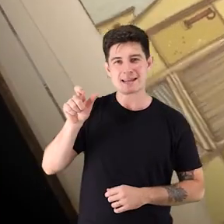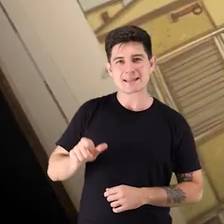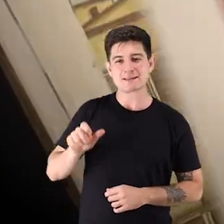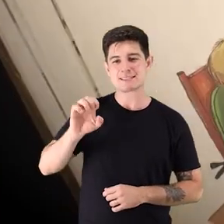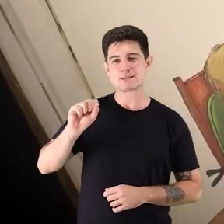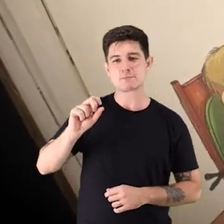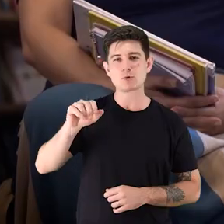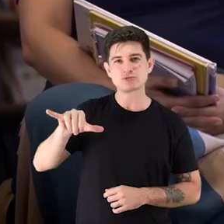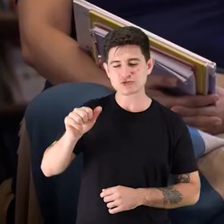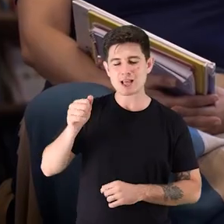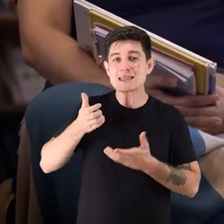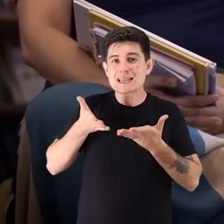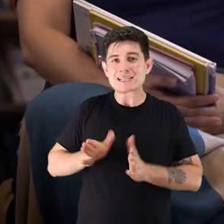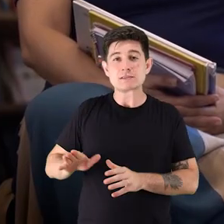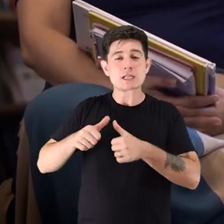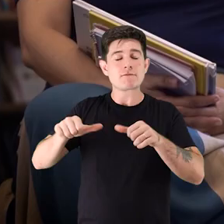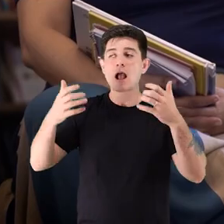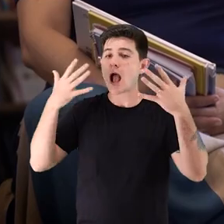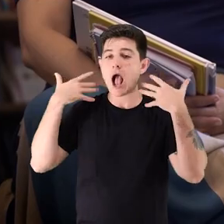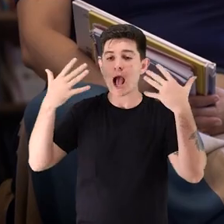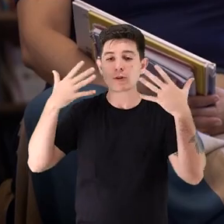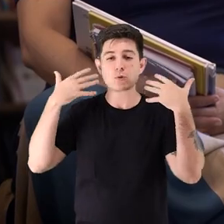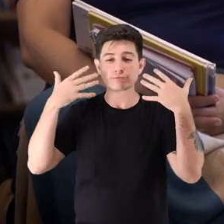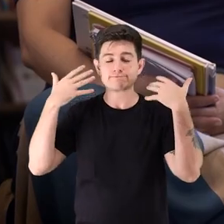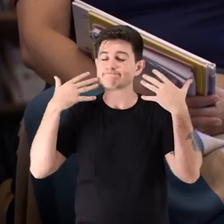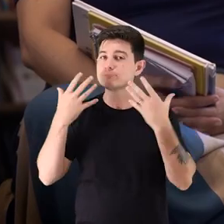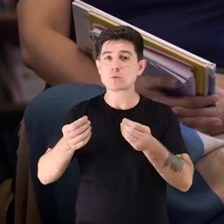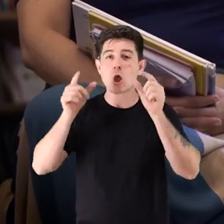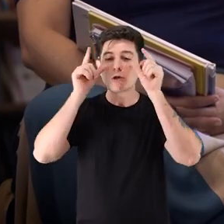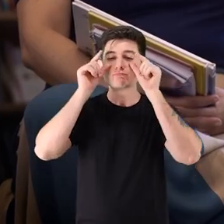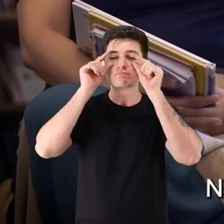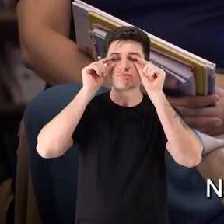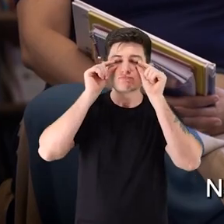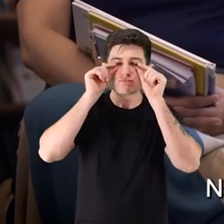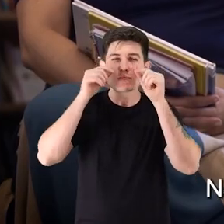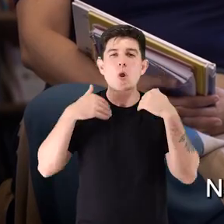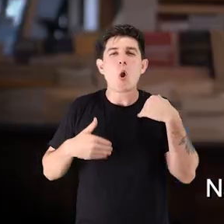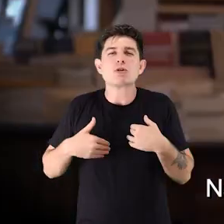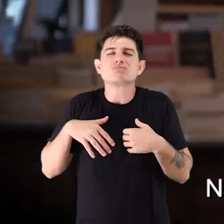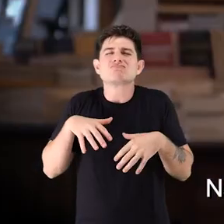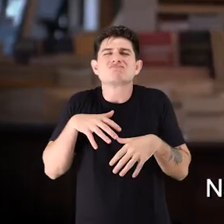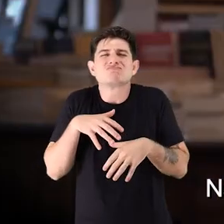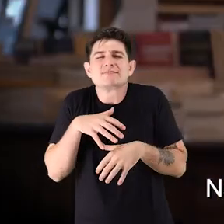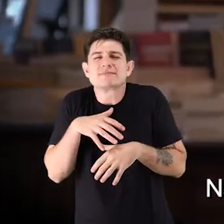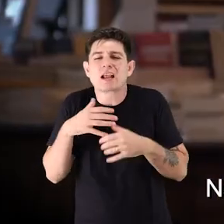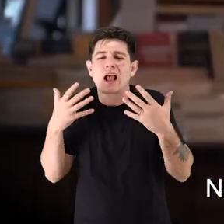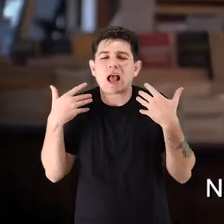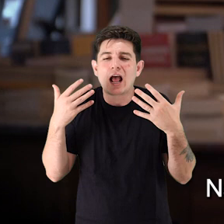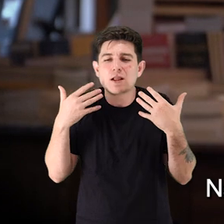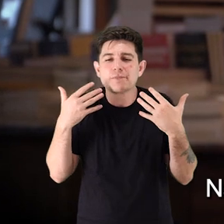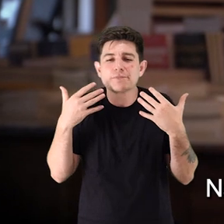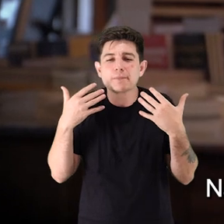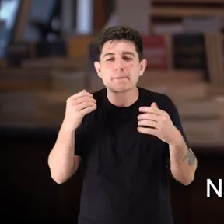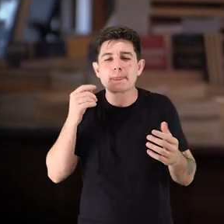El Niño Esponja nació uno de los días más calurosos de la historia. Nació con los ojos cerrados y el